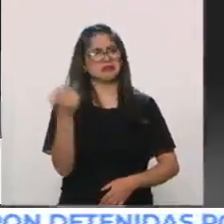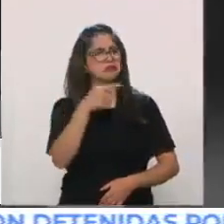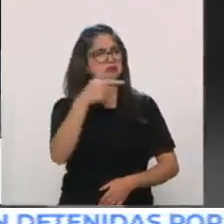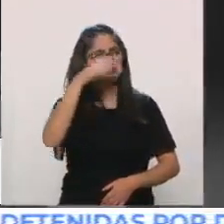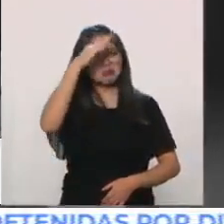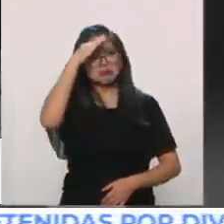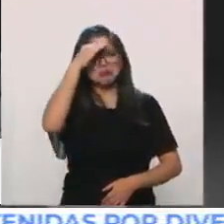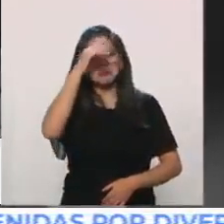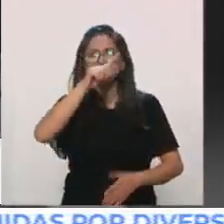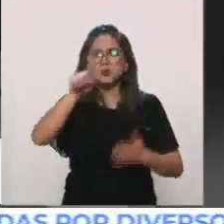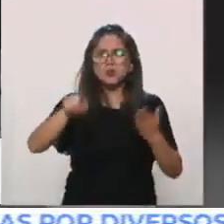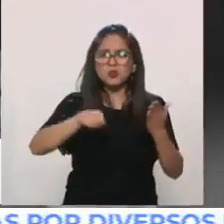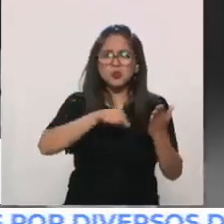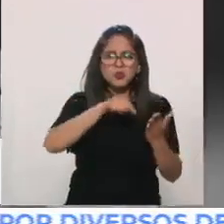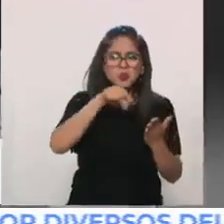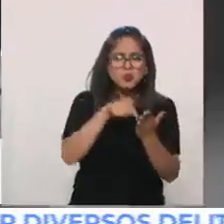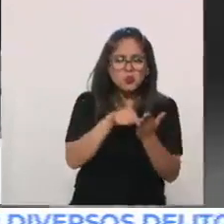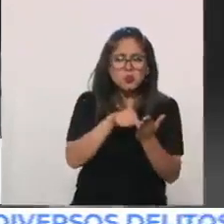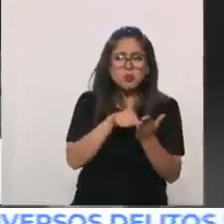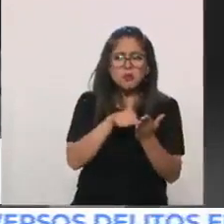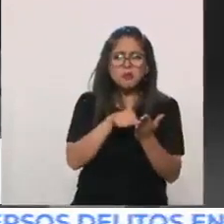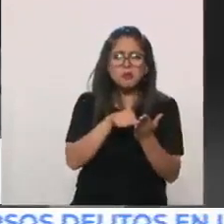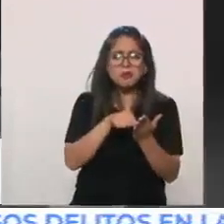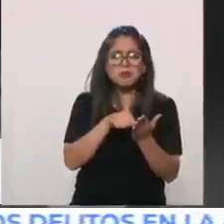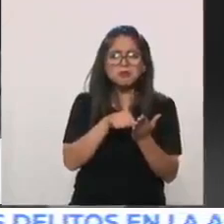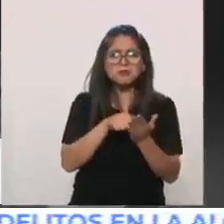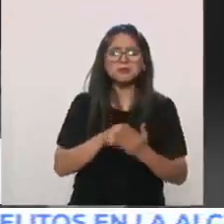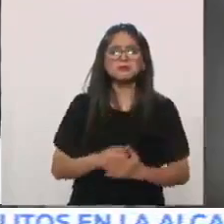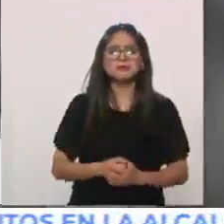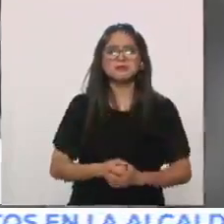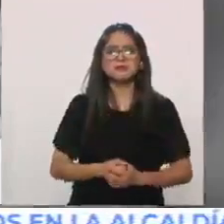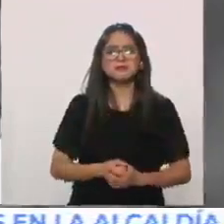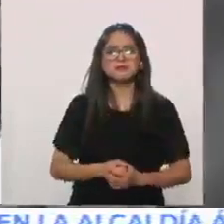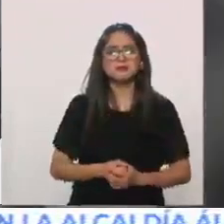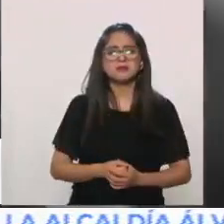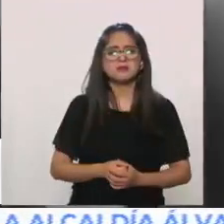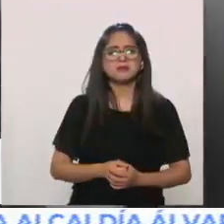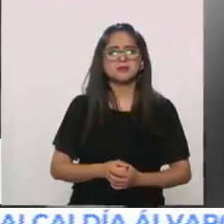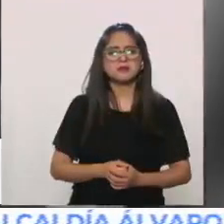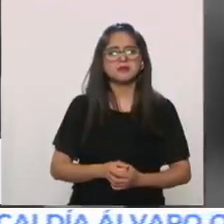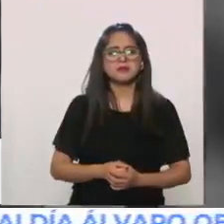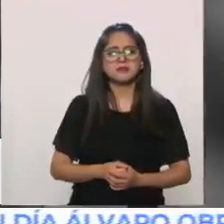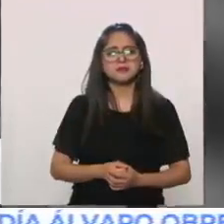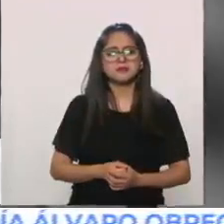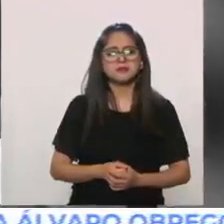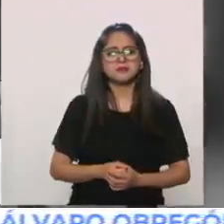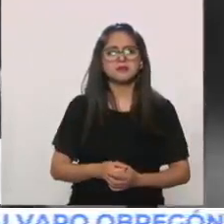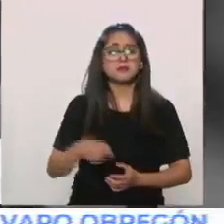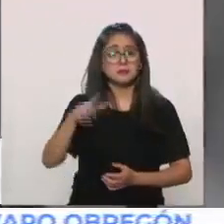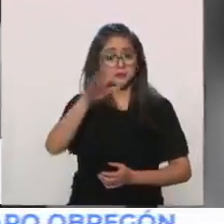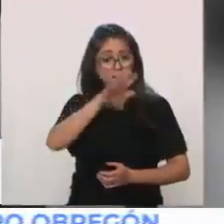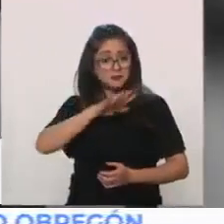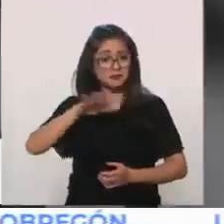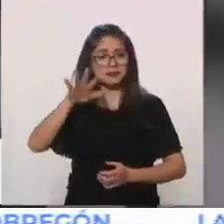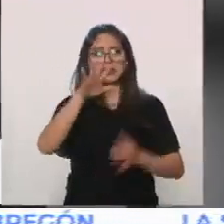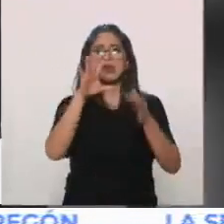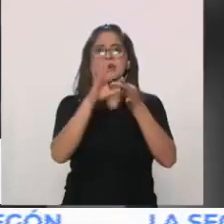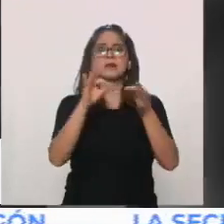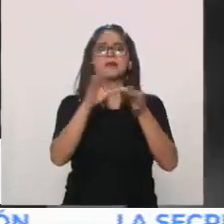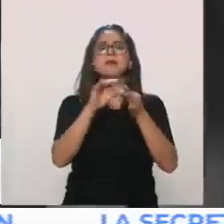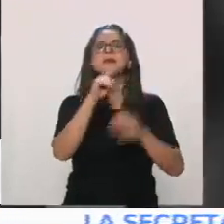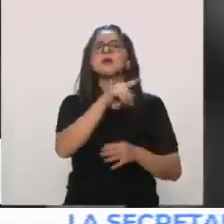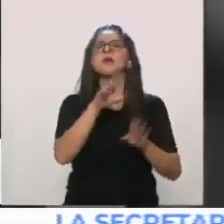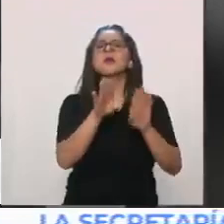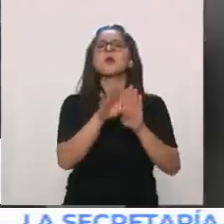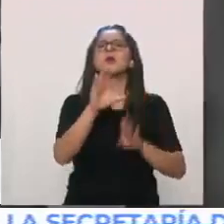estos lugares. Bueno, es una comedia, pero una comedia un poco dramática que